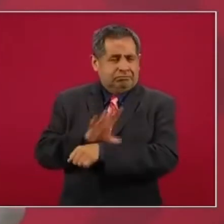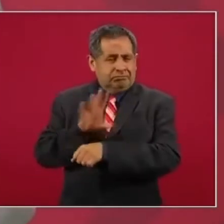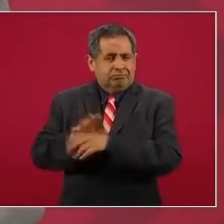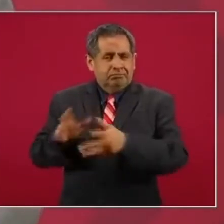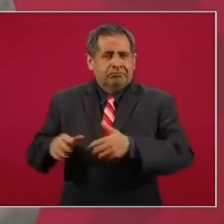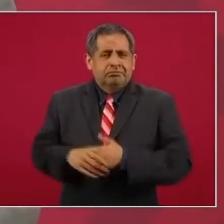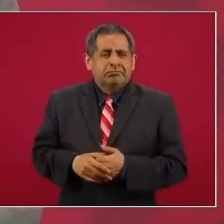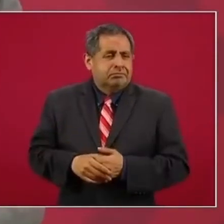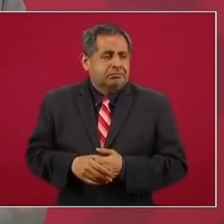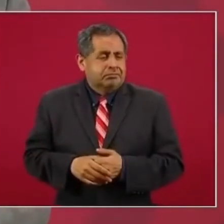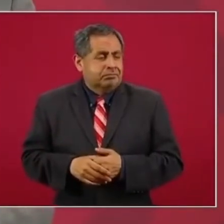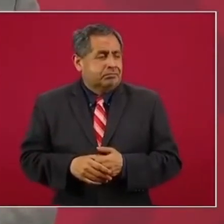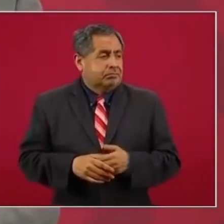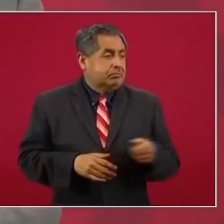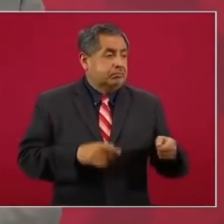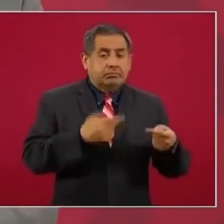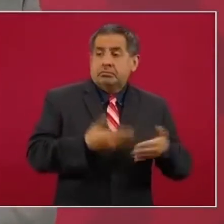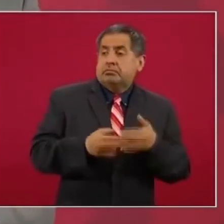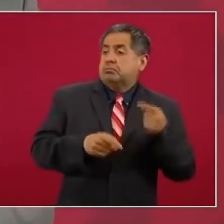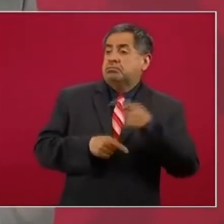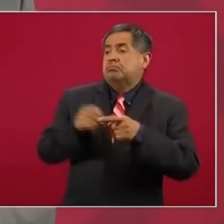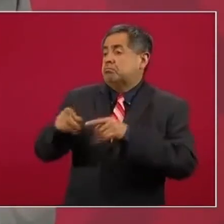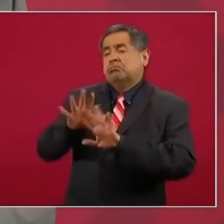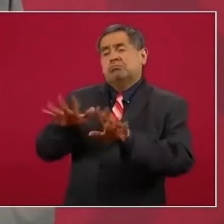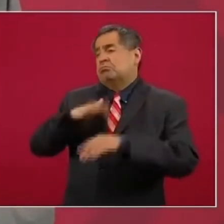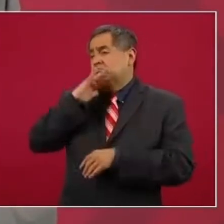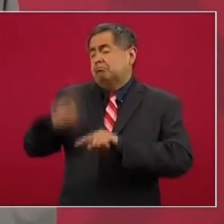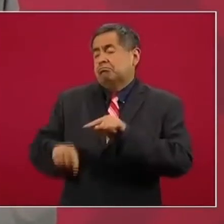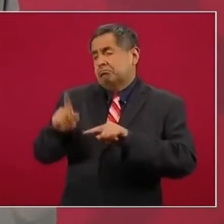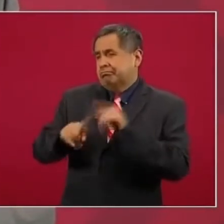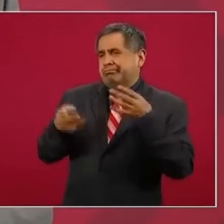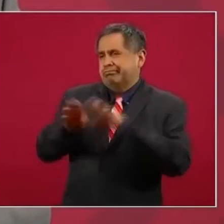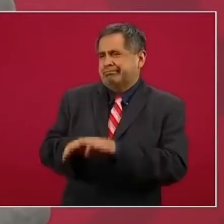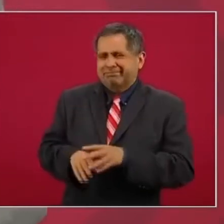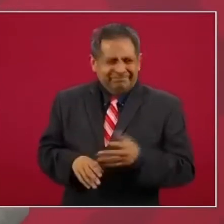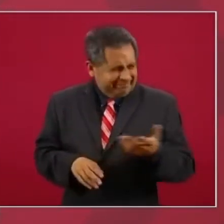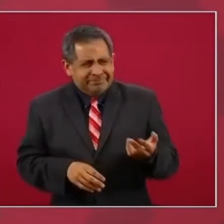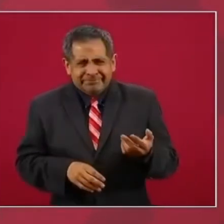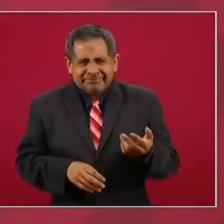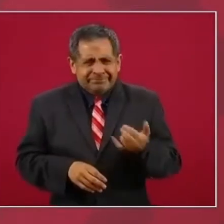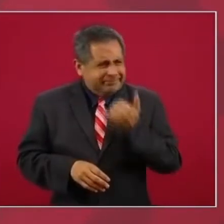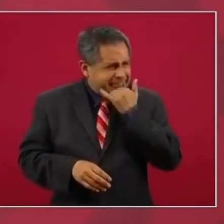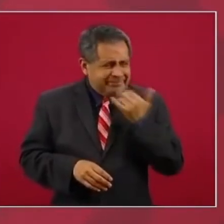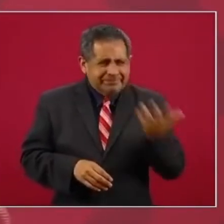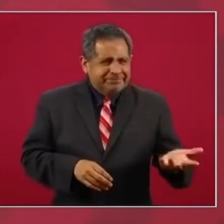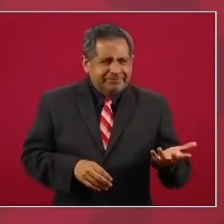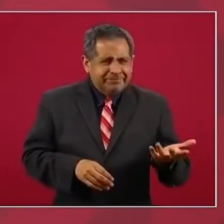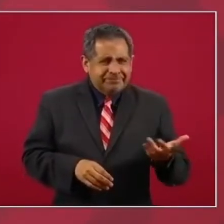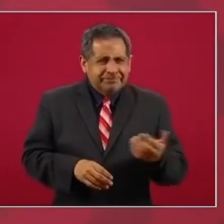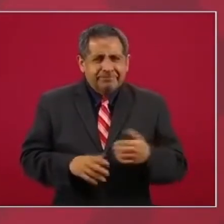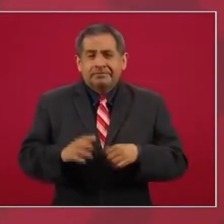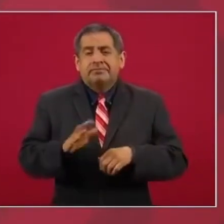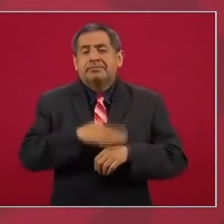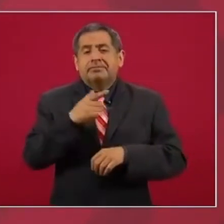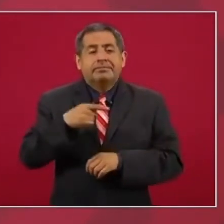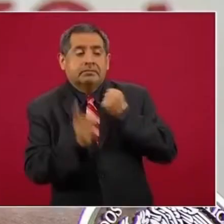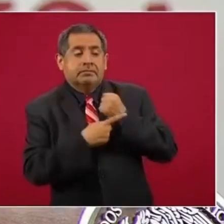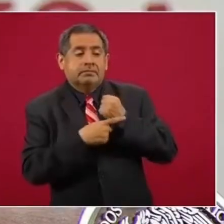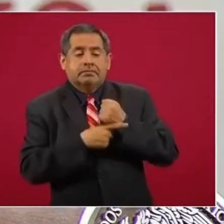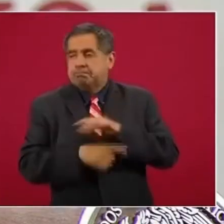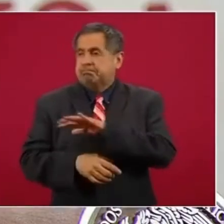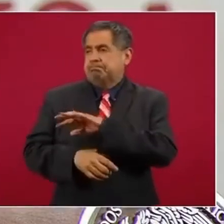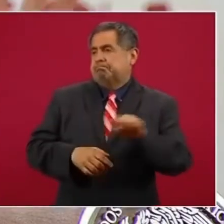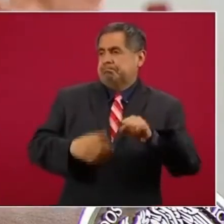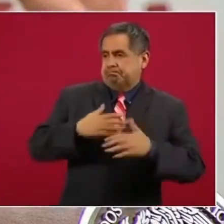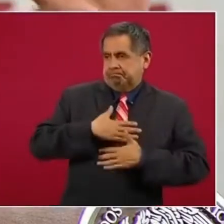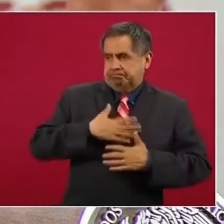decir, contaminan, hay que cerrarlas. ¿Por qué? Porque con ese plan